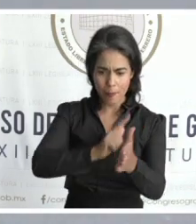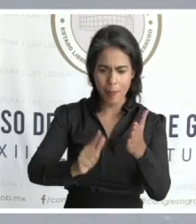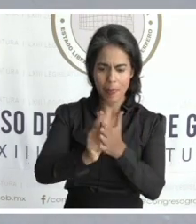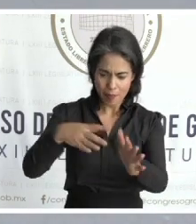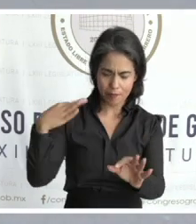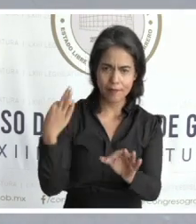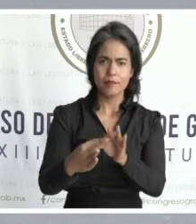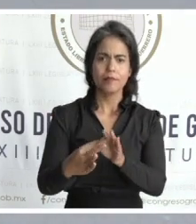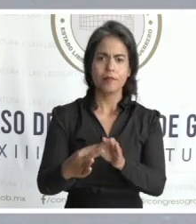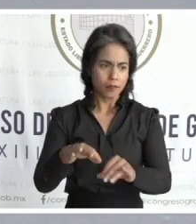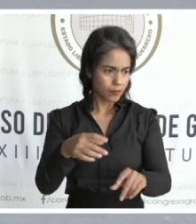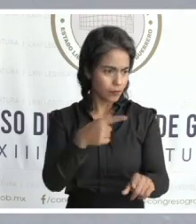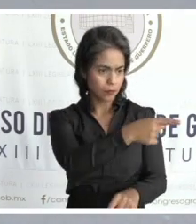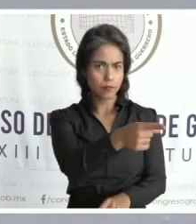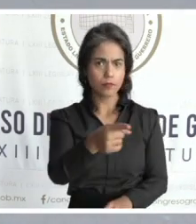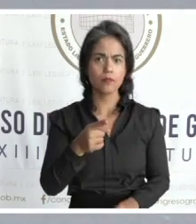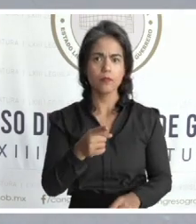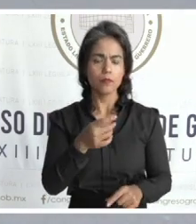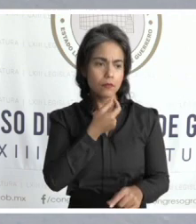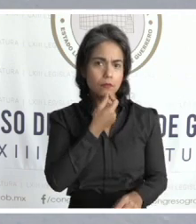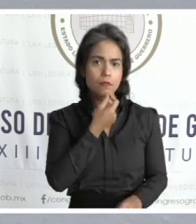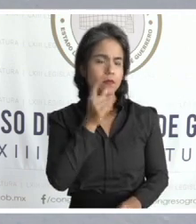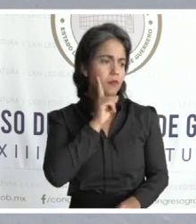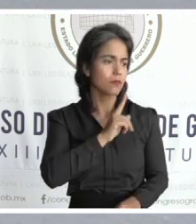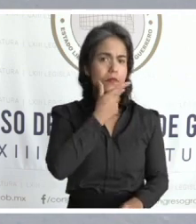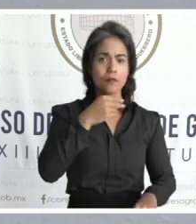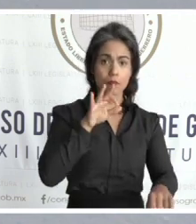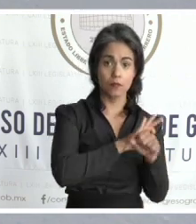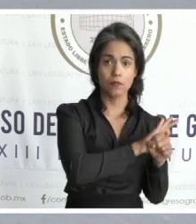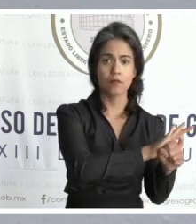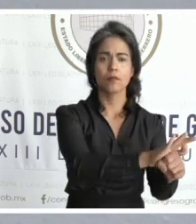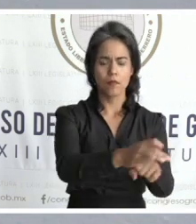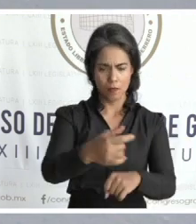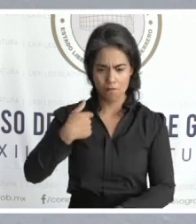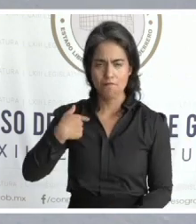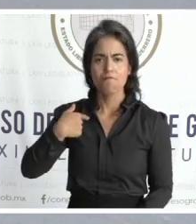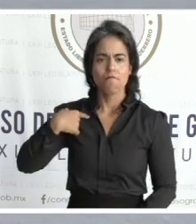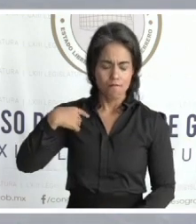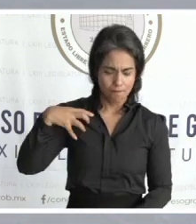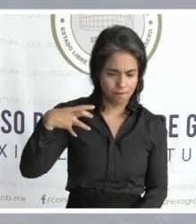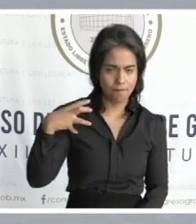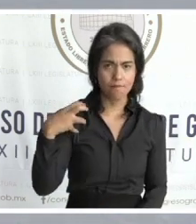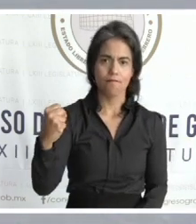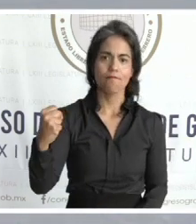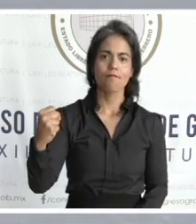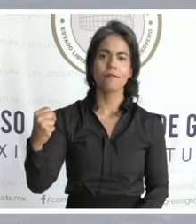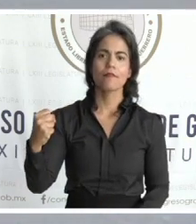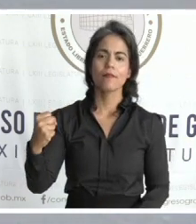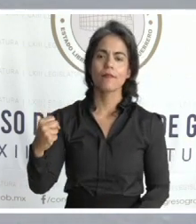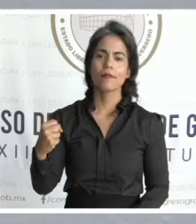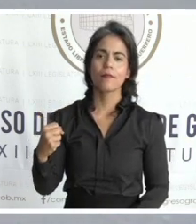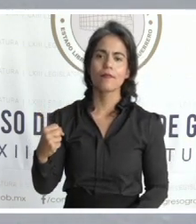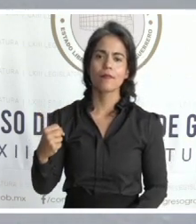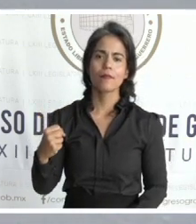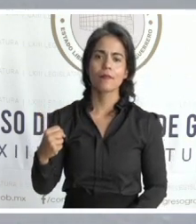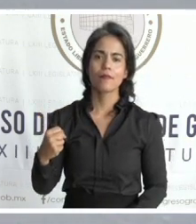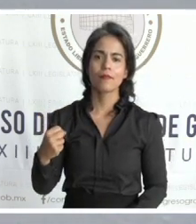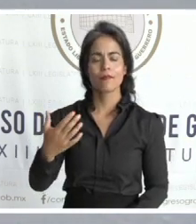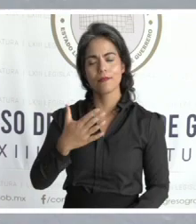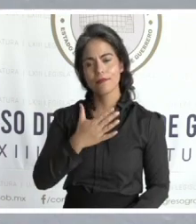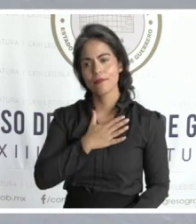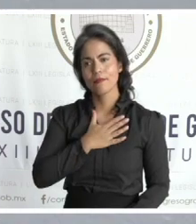erradicar todo tipo de violencia hacia nuestra niñez en nuestro estado. Y envío una